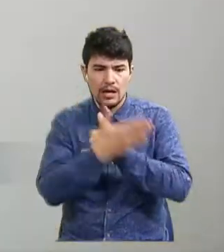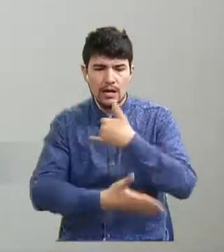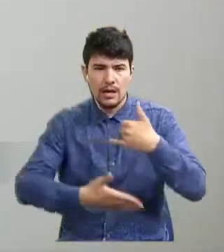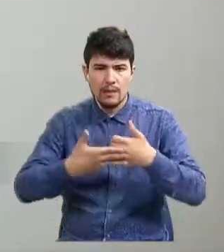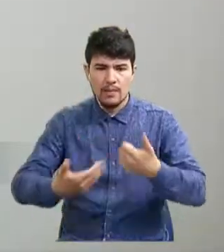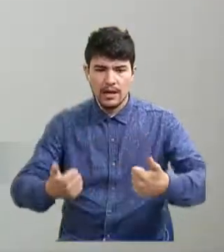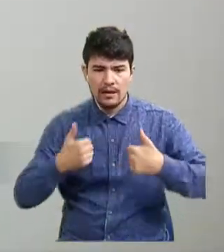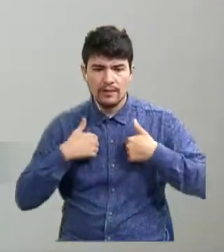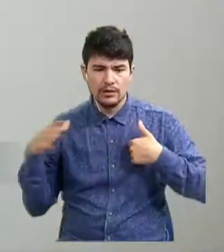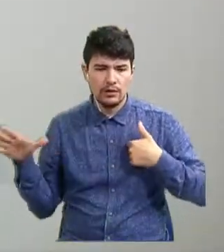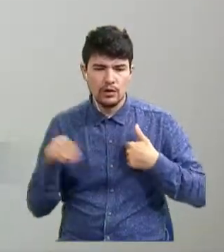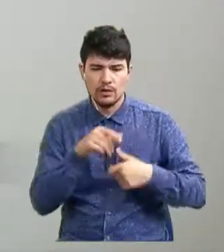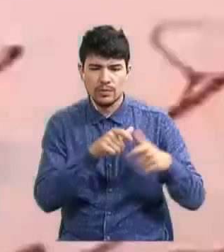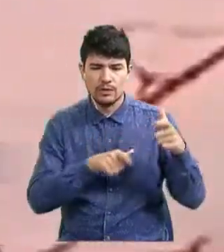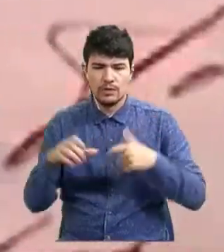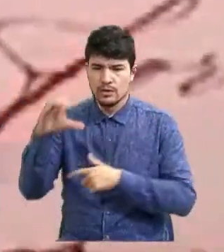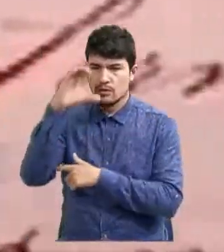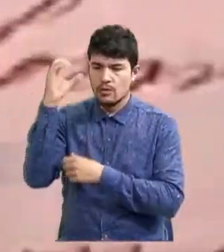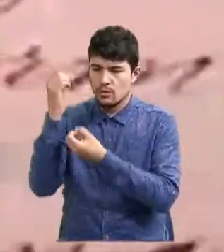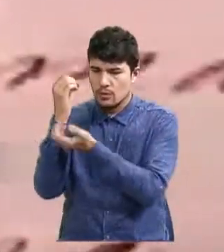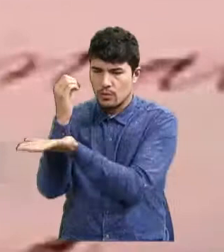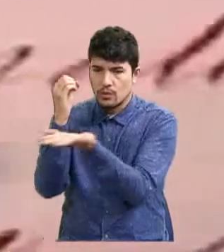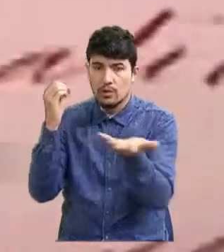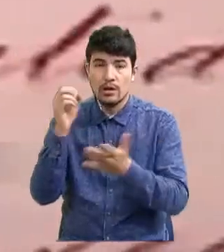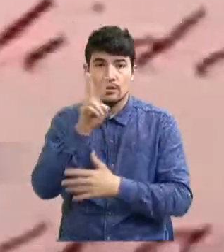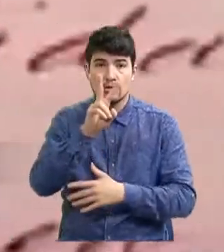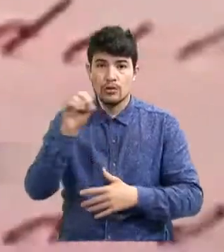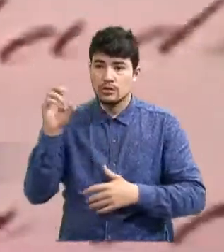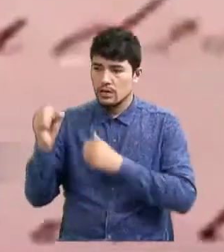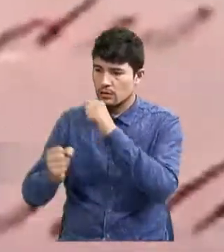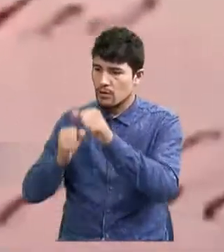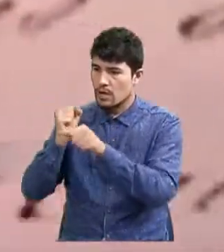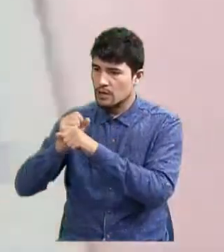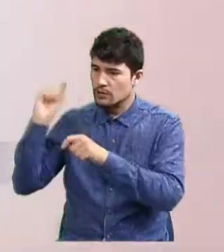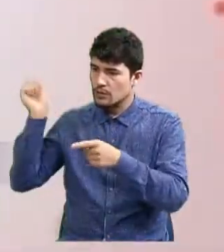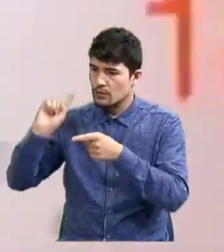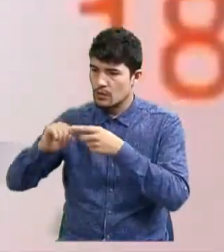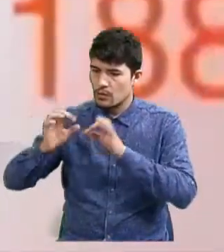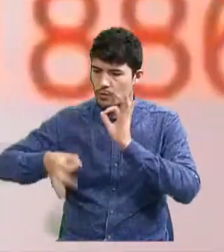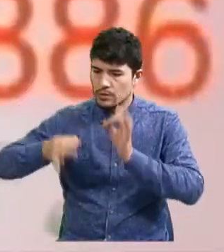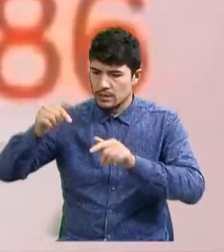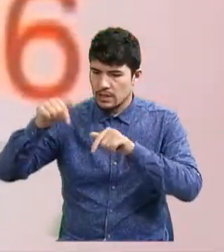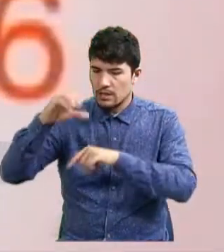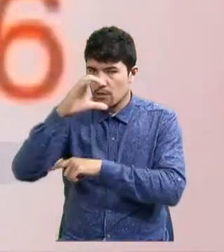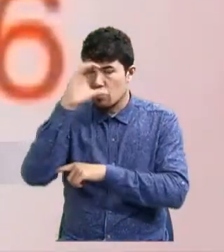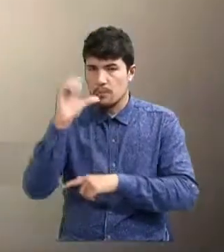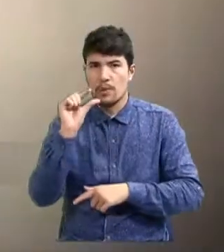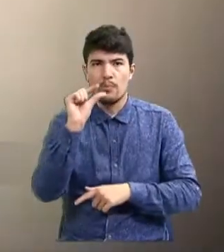beneficio de todos los colombianos. En 200 años de vida jurídica en Colombia, muy